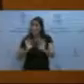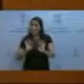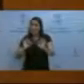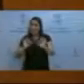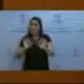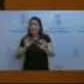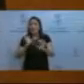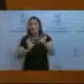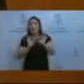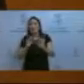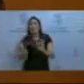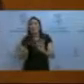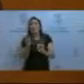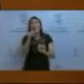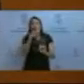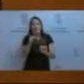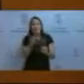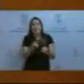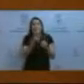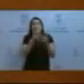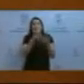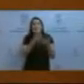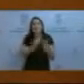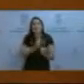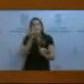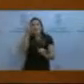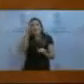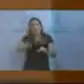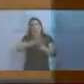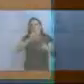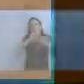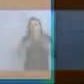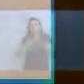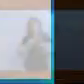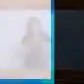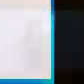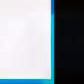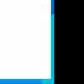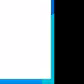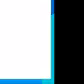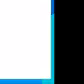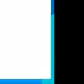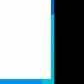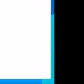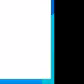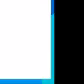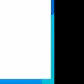comunidad y ese es el único mensaje de esperanza que le podemos dar a estos parados que nos estuvieran escuchando. Gracias.